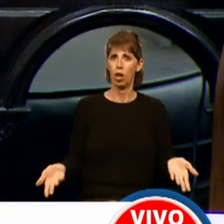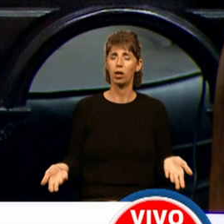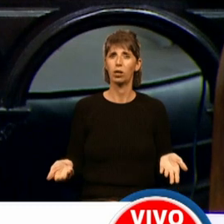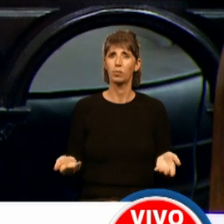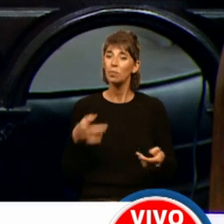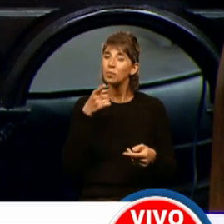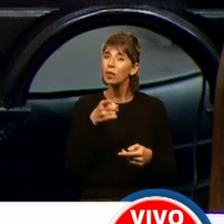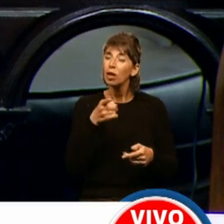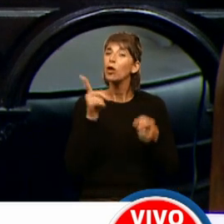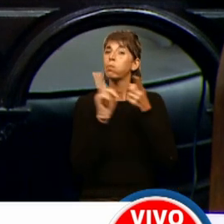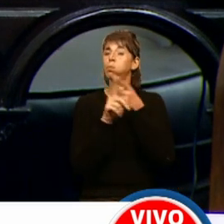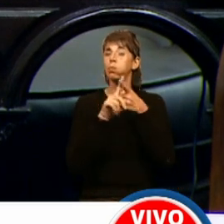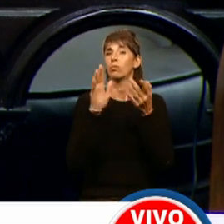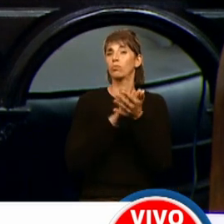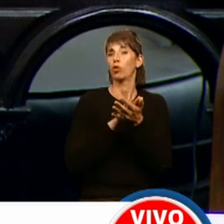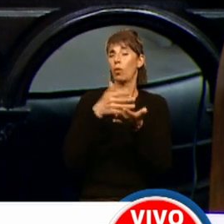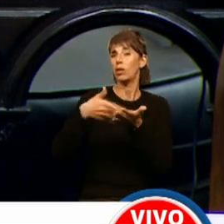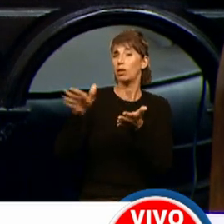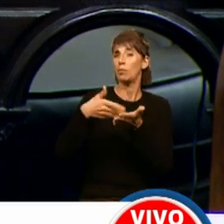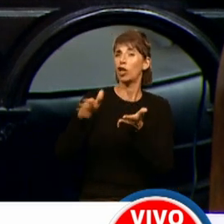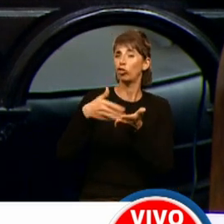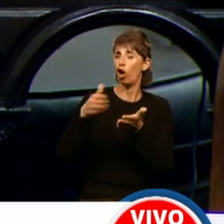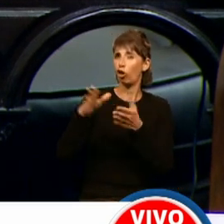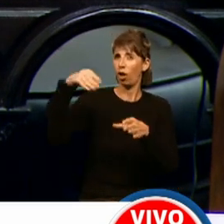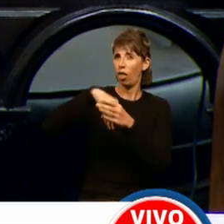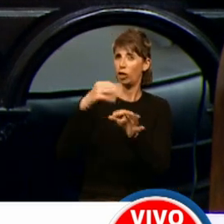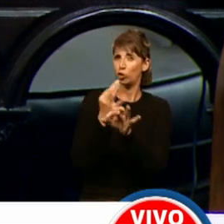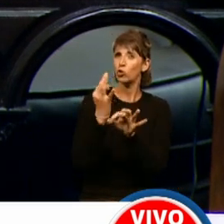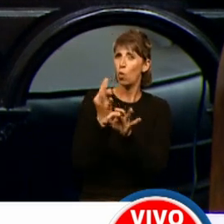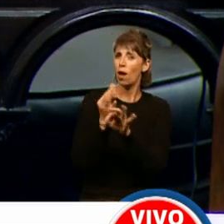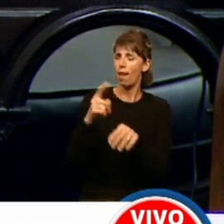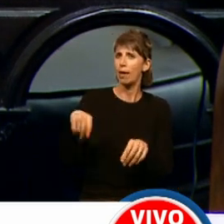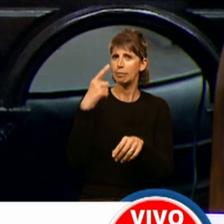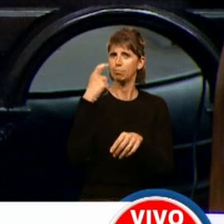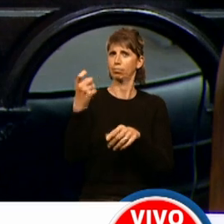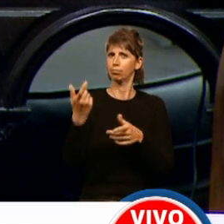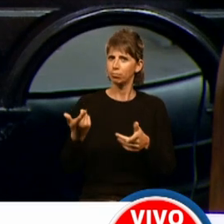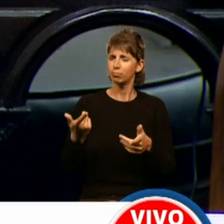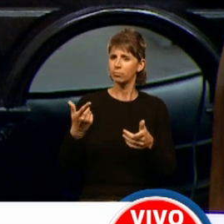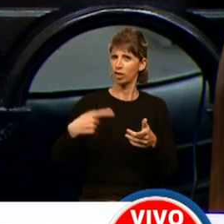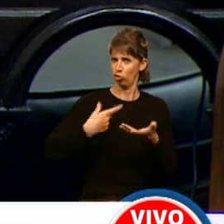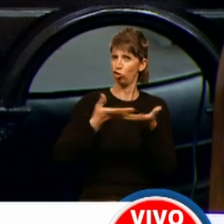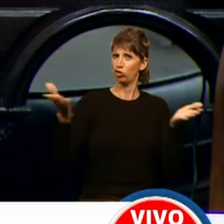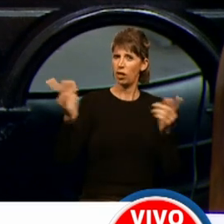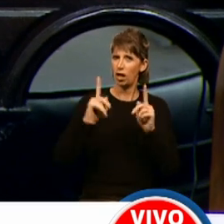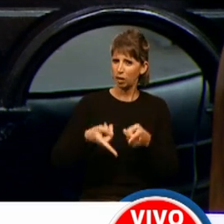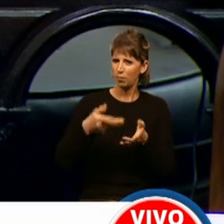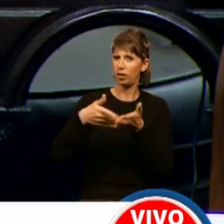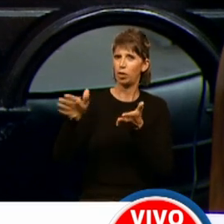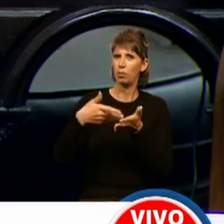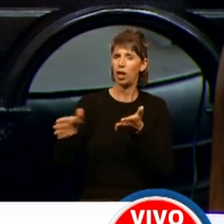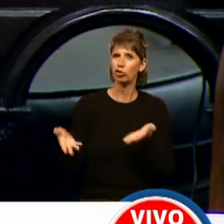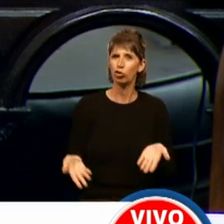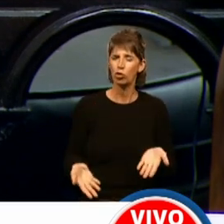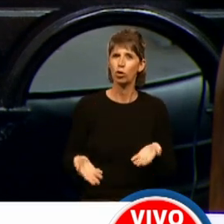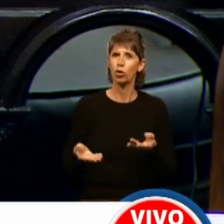con la discriminación que que reciben perciben de nuestra sociedad muchos de esos testimonios están